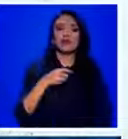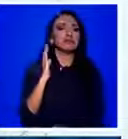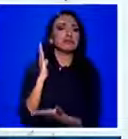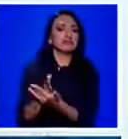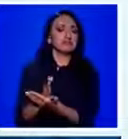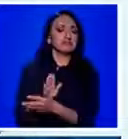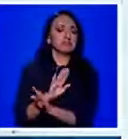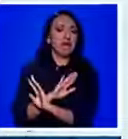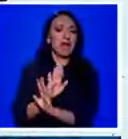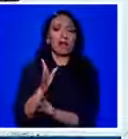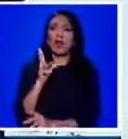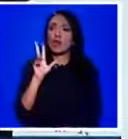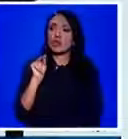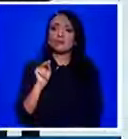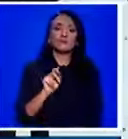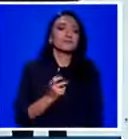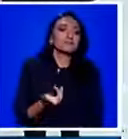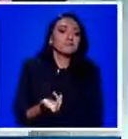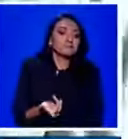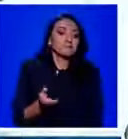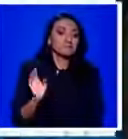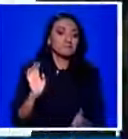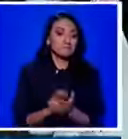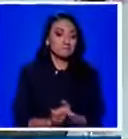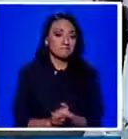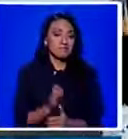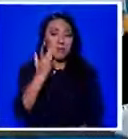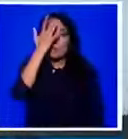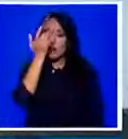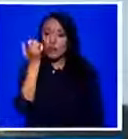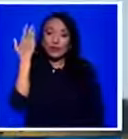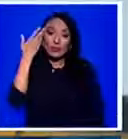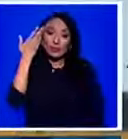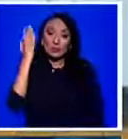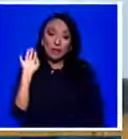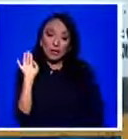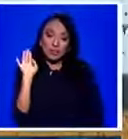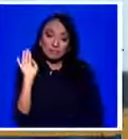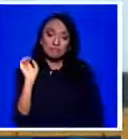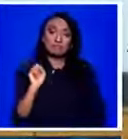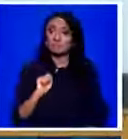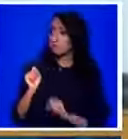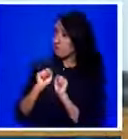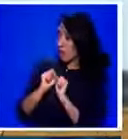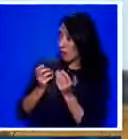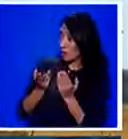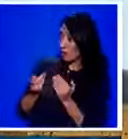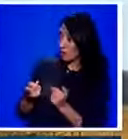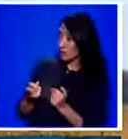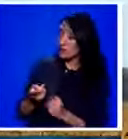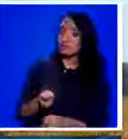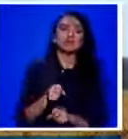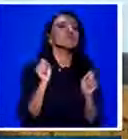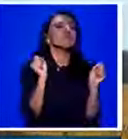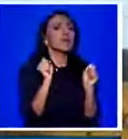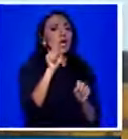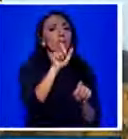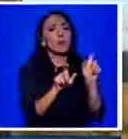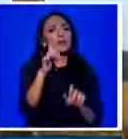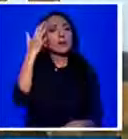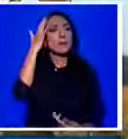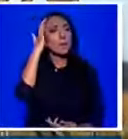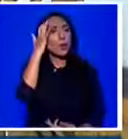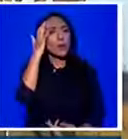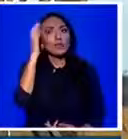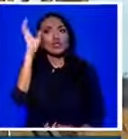usted? ¿Por qué podemos decir? ¿Por qué sería que está así? El temor, la inseguridad. El temor, la preocupación de las personas de cómo está